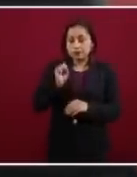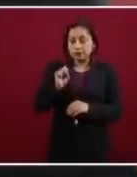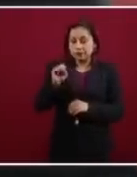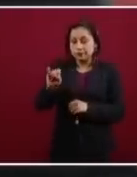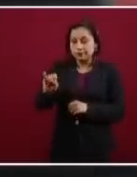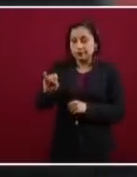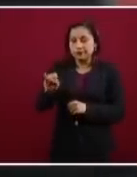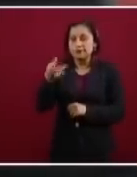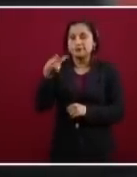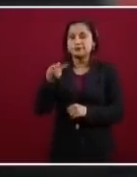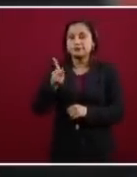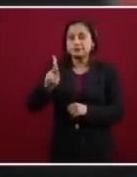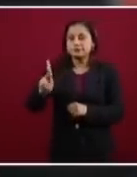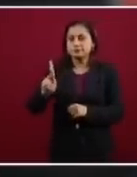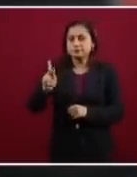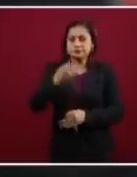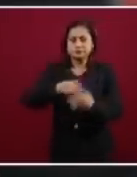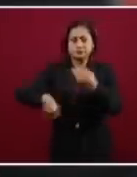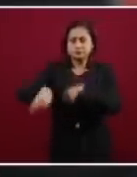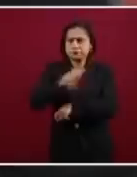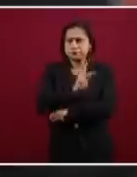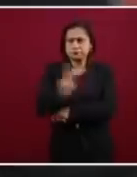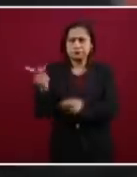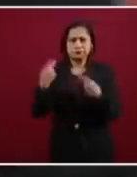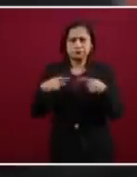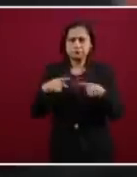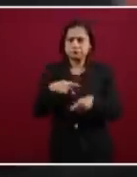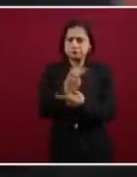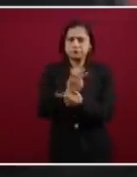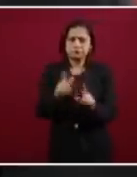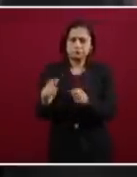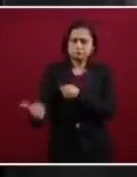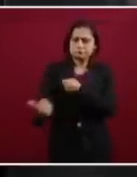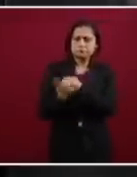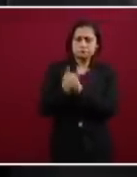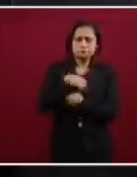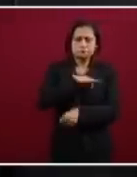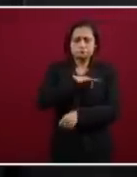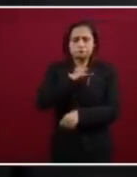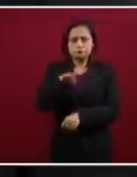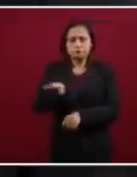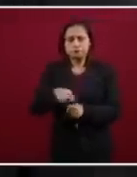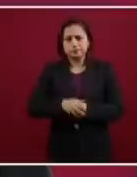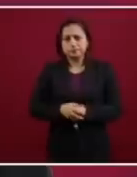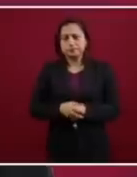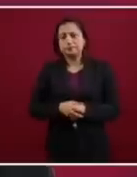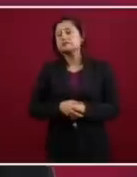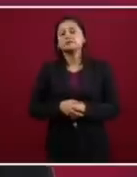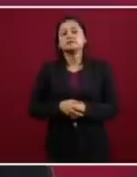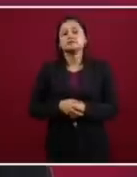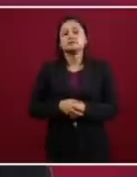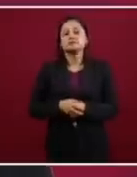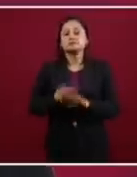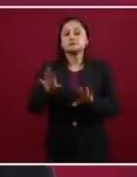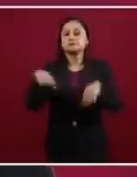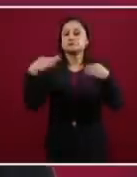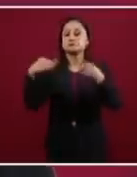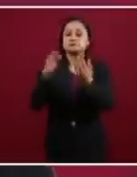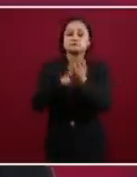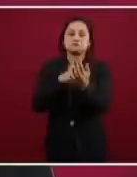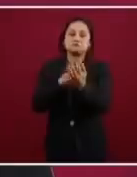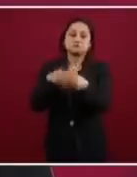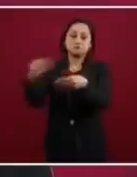todos todos me pueden ver todos pueden entregarme escritos y los